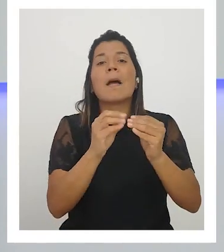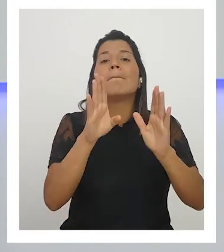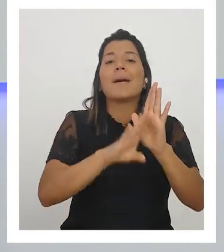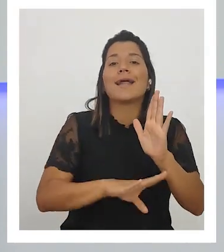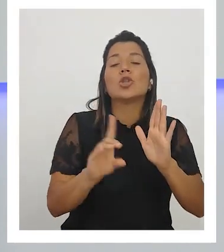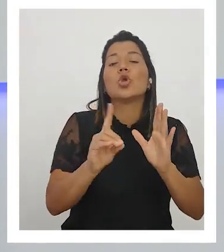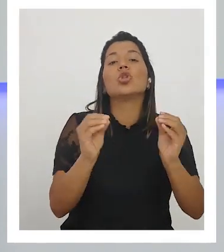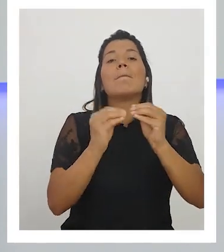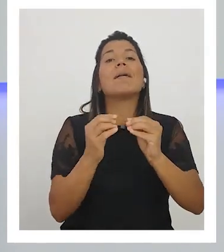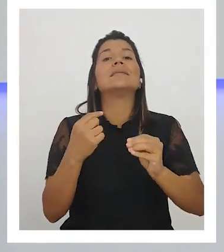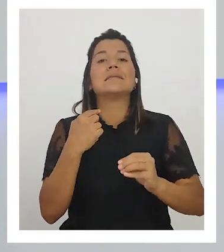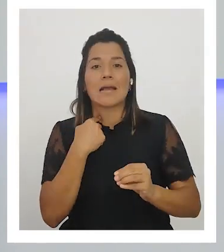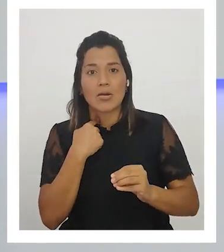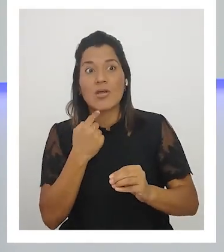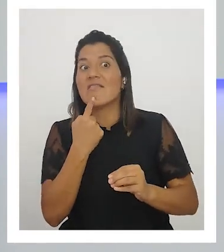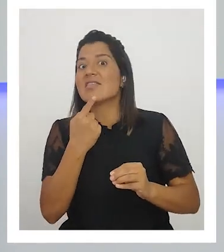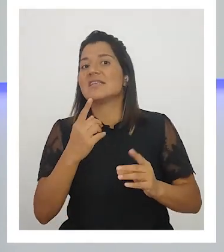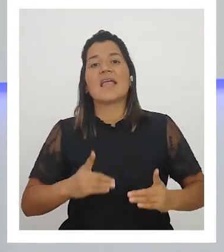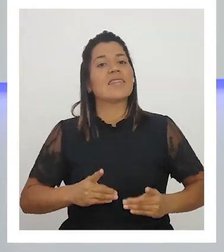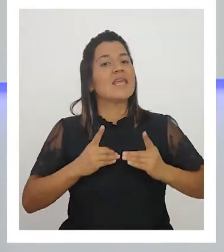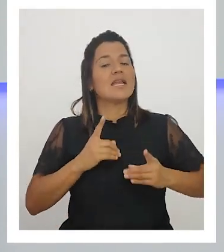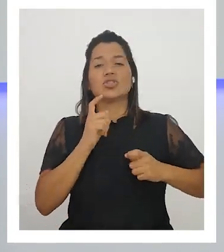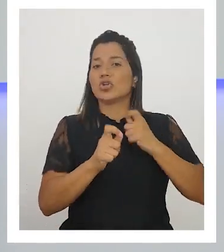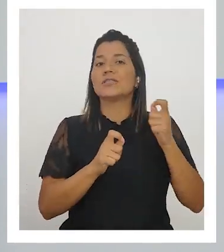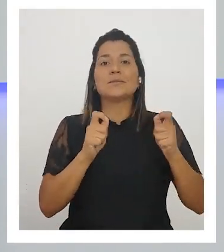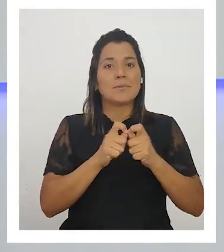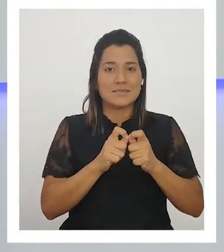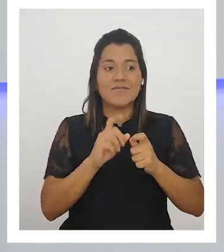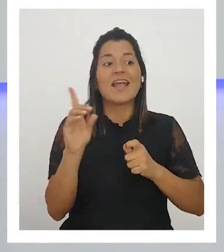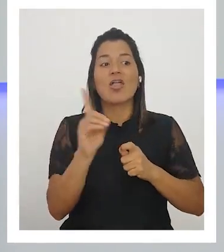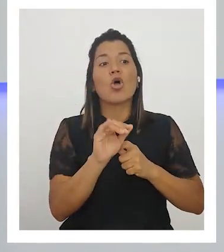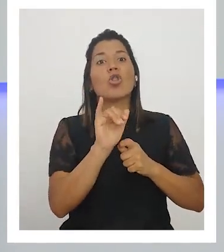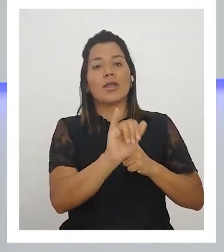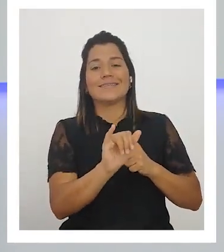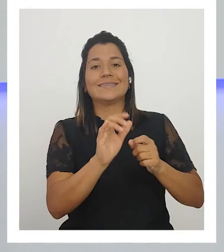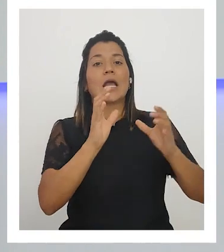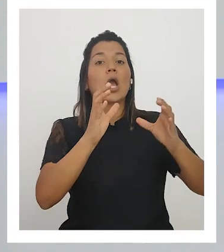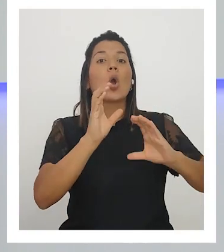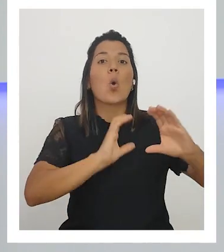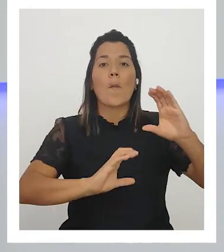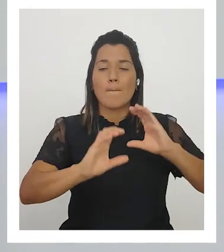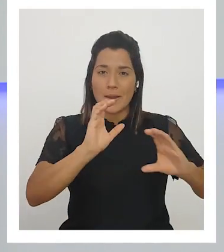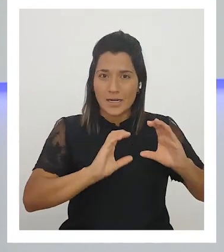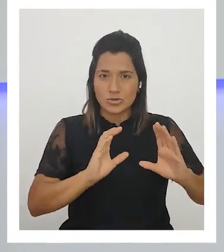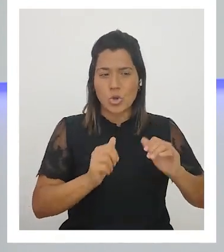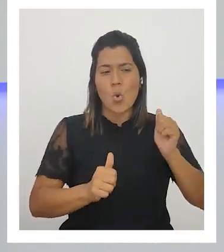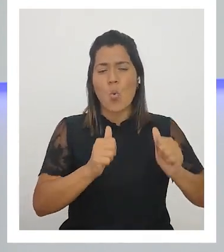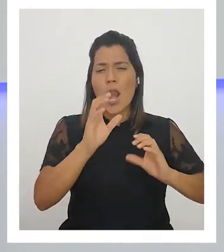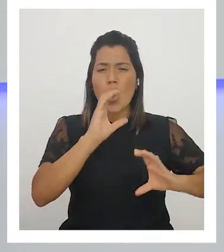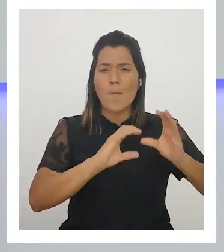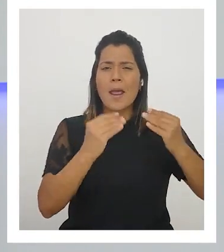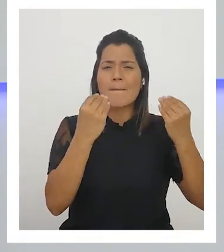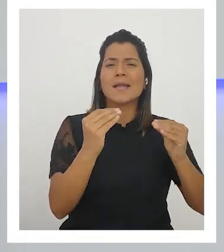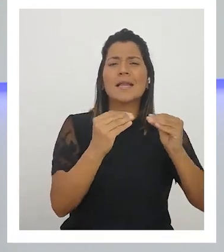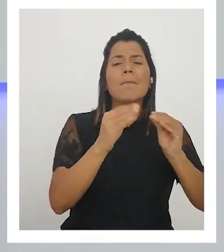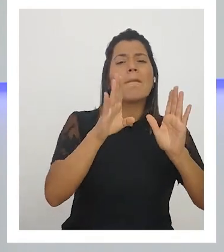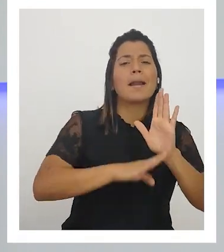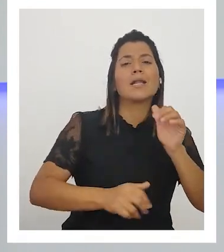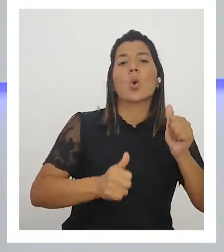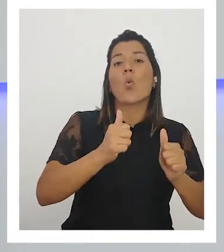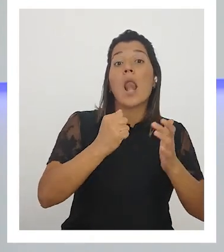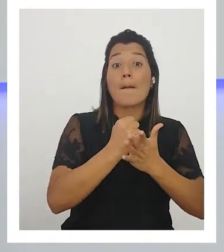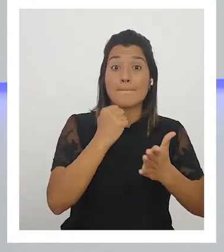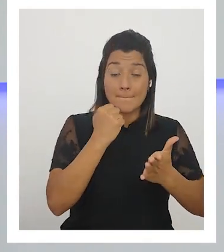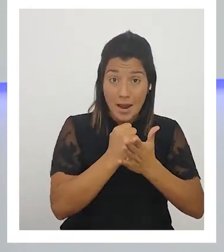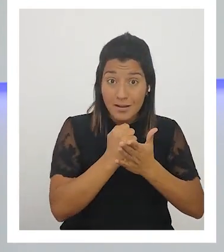dirección exacta, dirección a lo tico, dónde queda ese comercio, con nombre y apellido, cuál es el comercio que vende más barato, qué marca, y